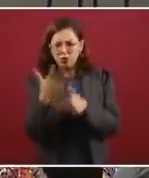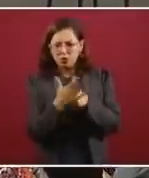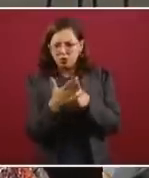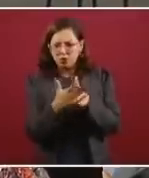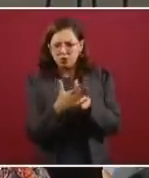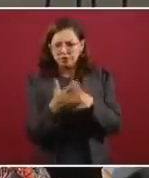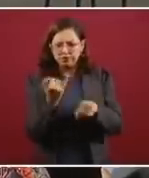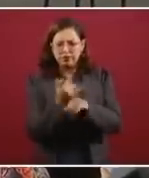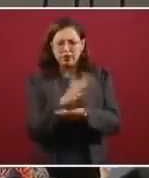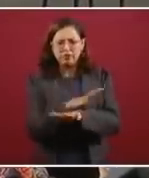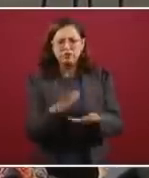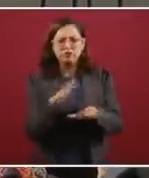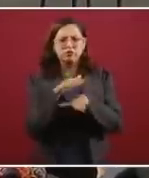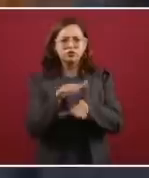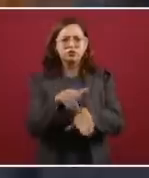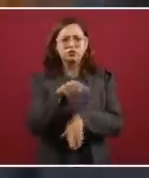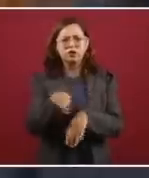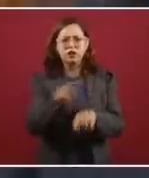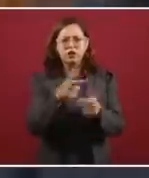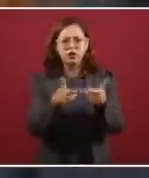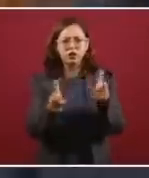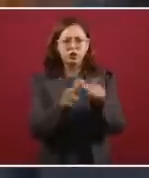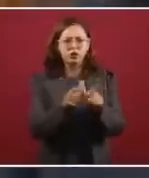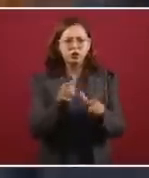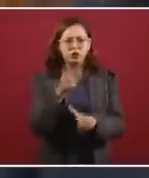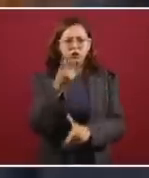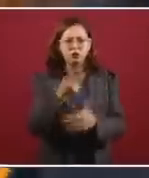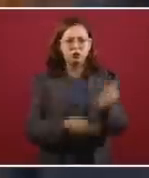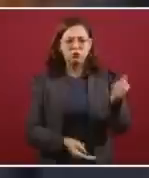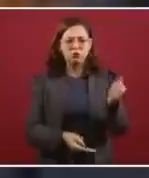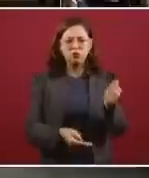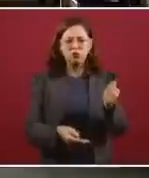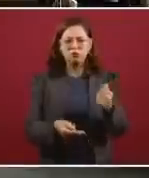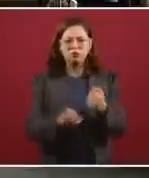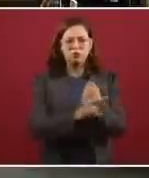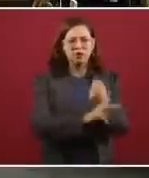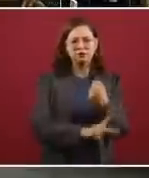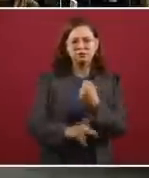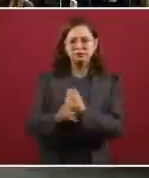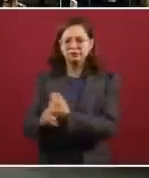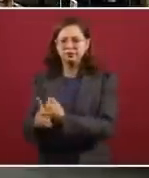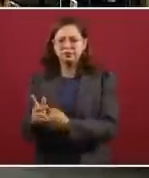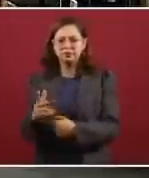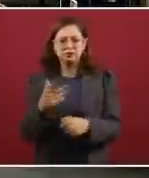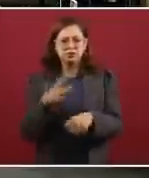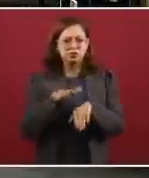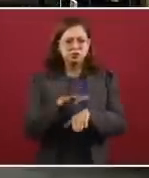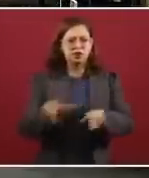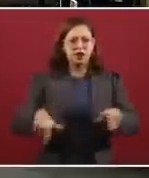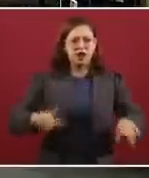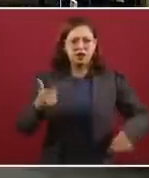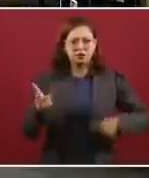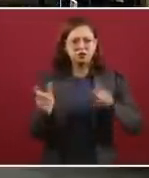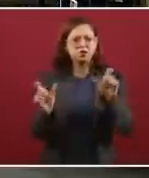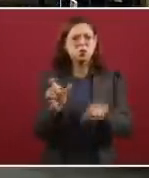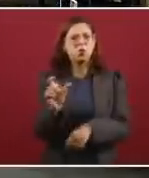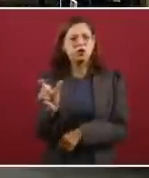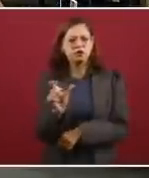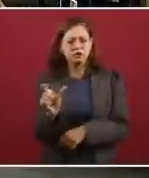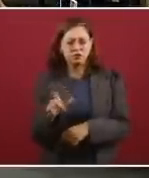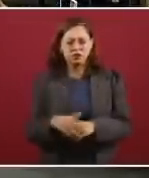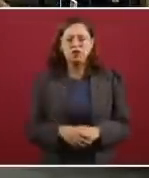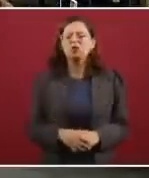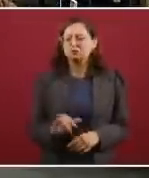informe de este grupo binacional de tráfico de armas? Muchas gracias. Con mucho gusto. Bueno, respecto al grupo de